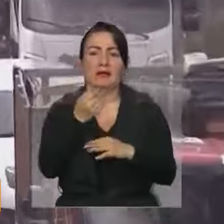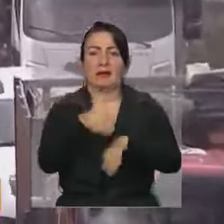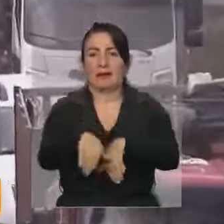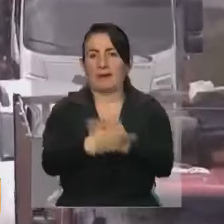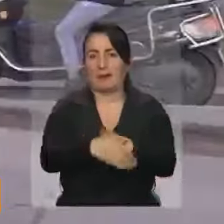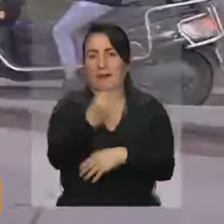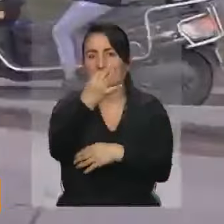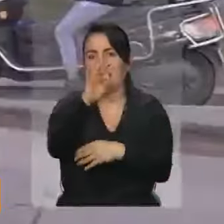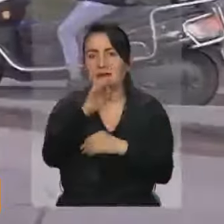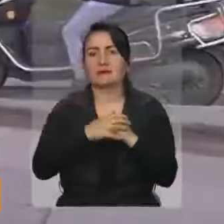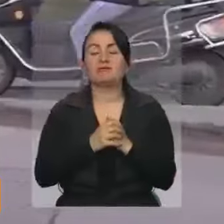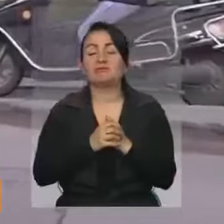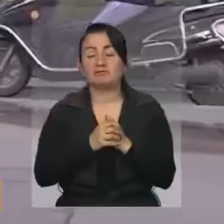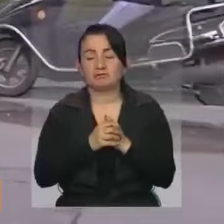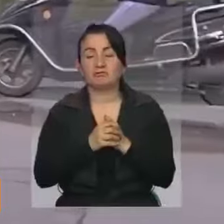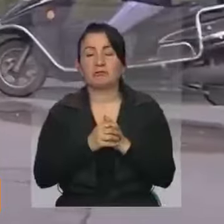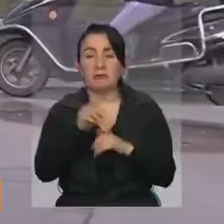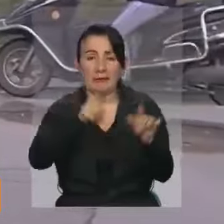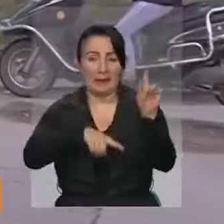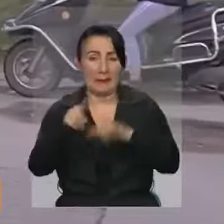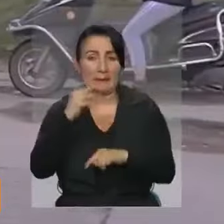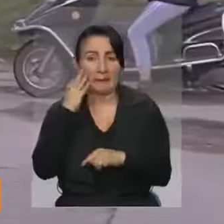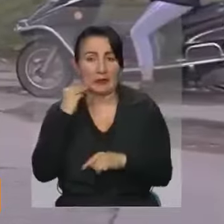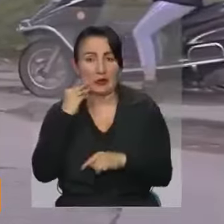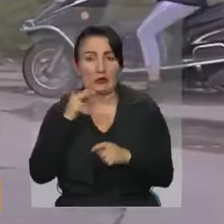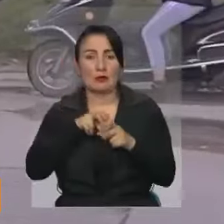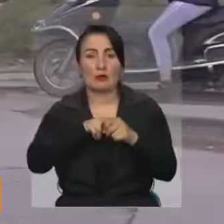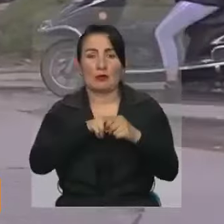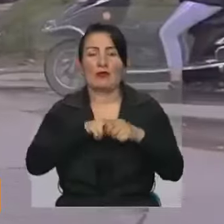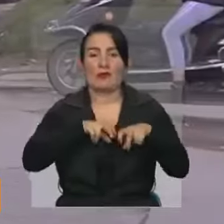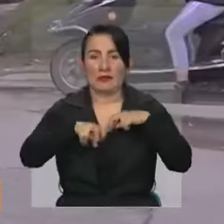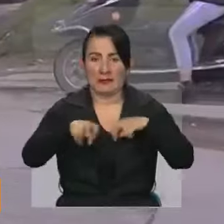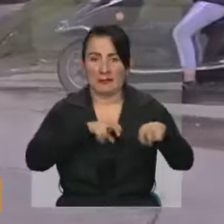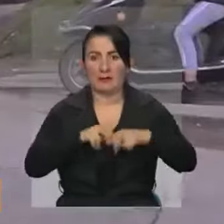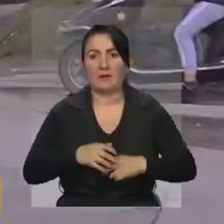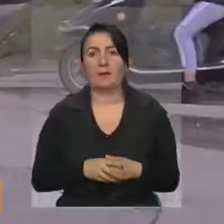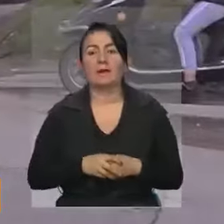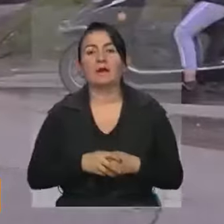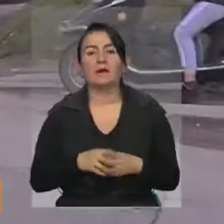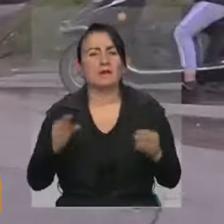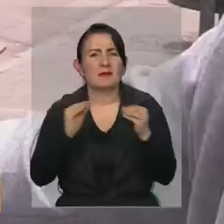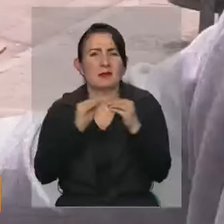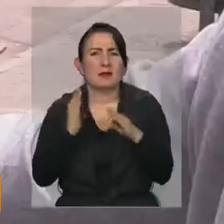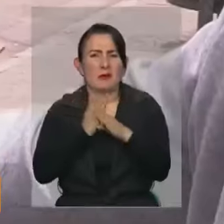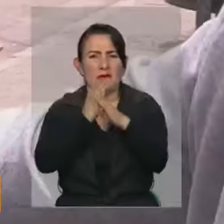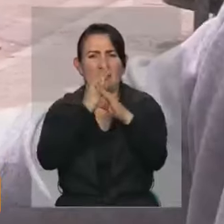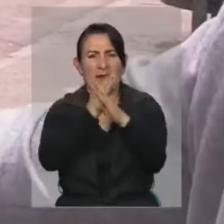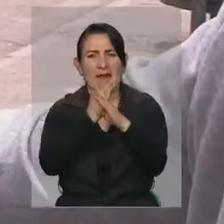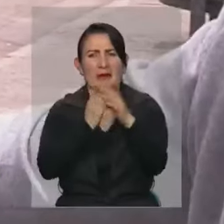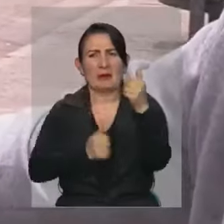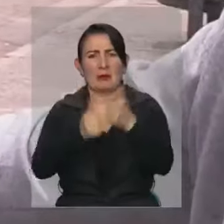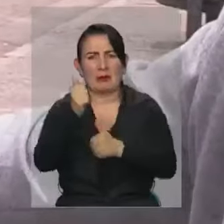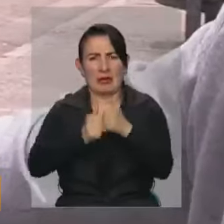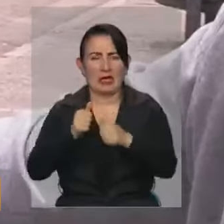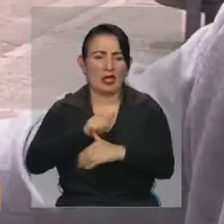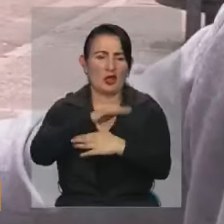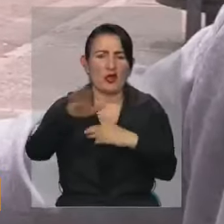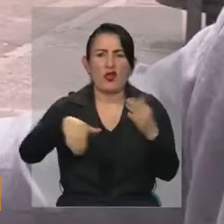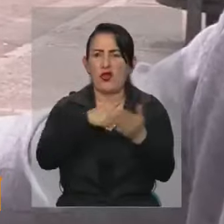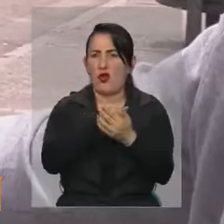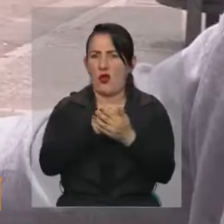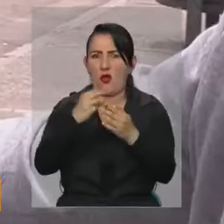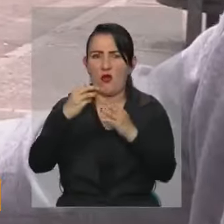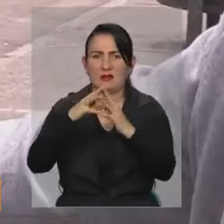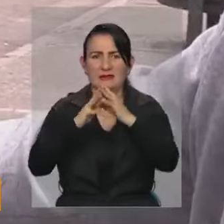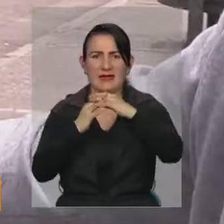razón principal de la congestión, según el experto en movilidad Roberto Betancur. Problemática grande fue haber trasladado todos los centrales de carga